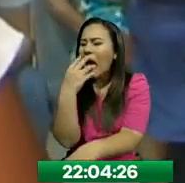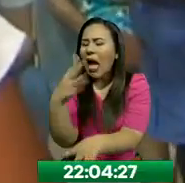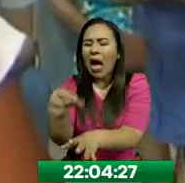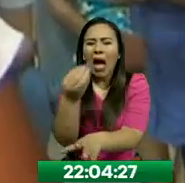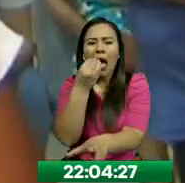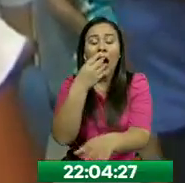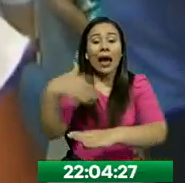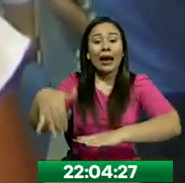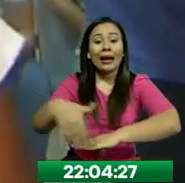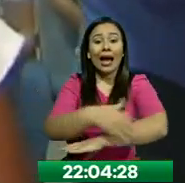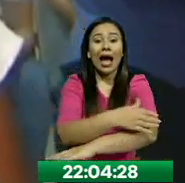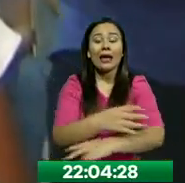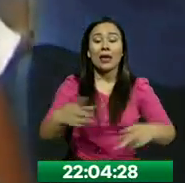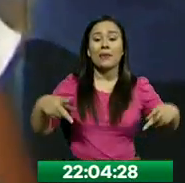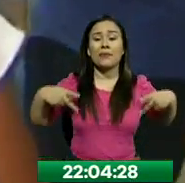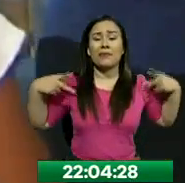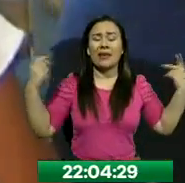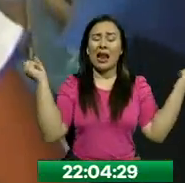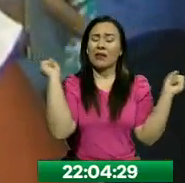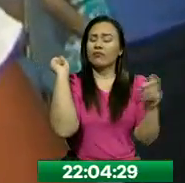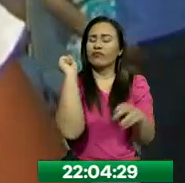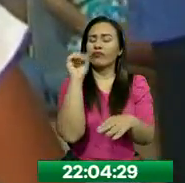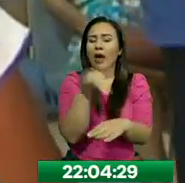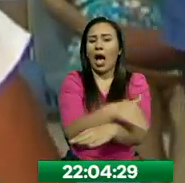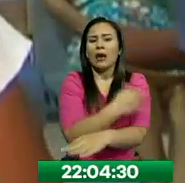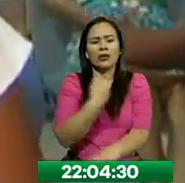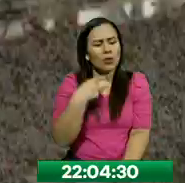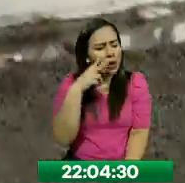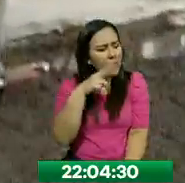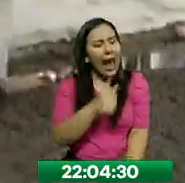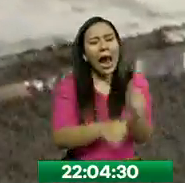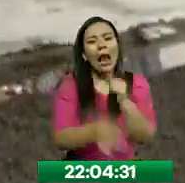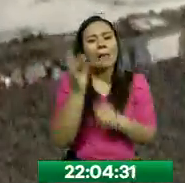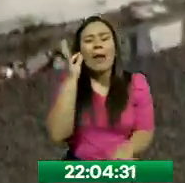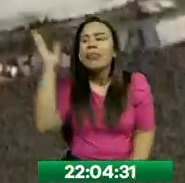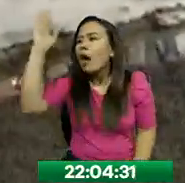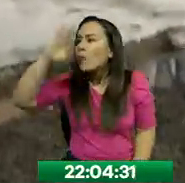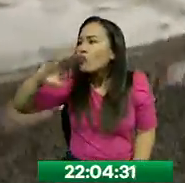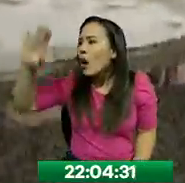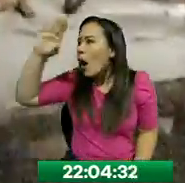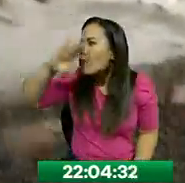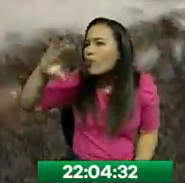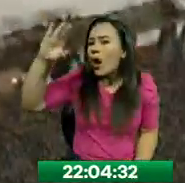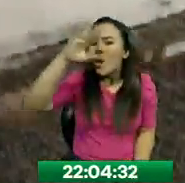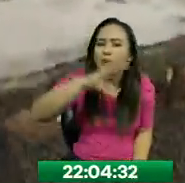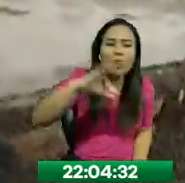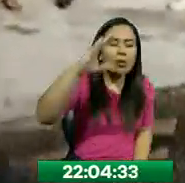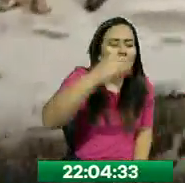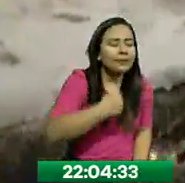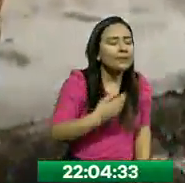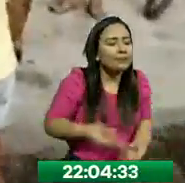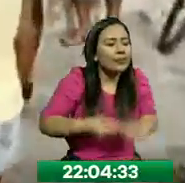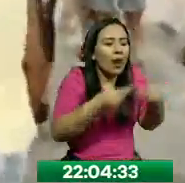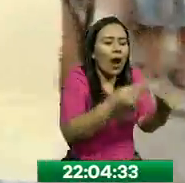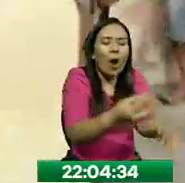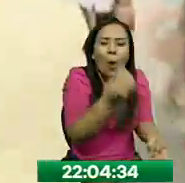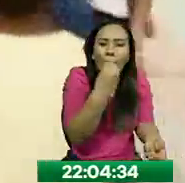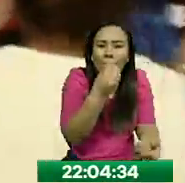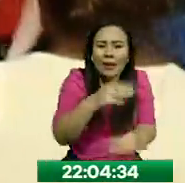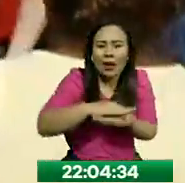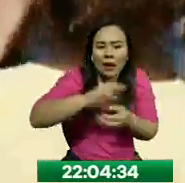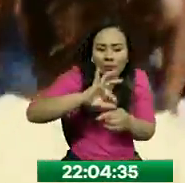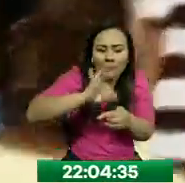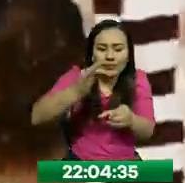calle vivía totalmente en la calle entonces yo como era su hermana siempre andaba buscando buscando ahí ahí llevándole cualquier tarjeta de